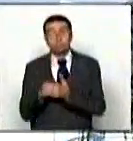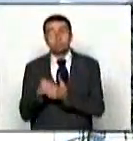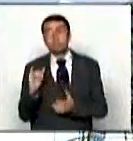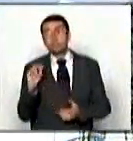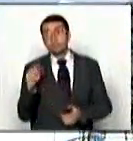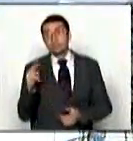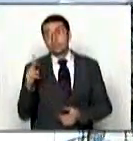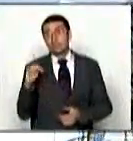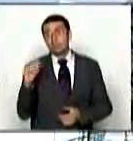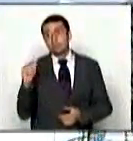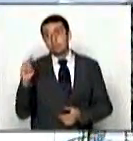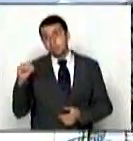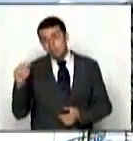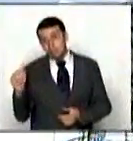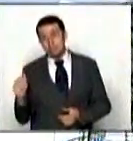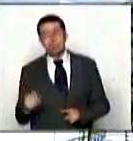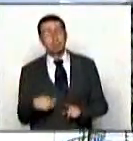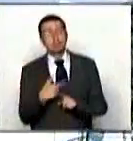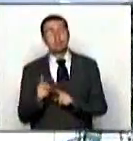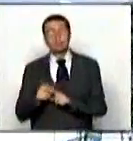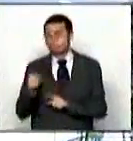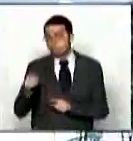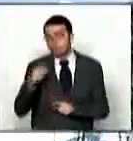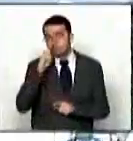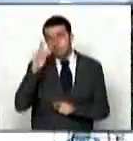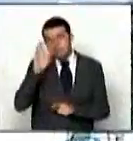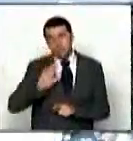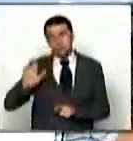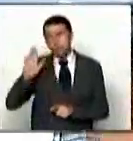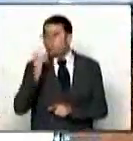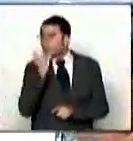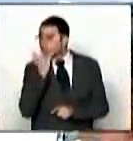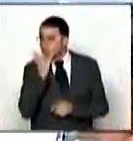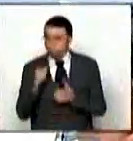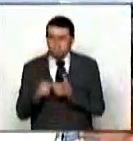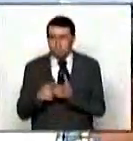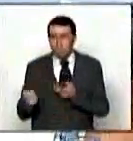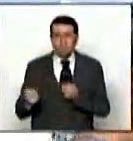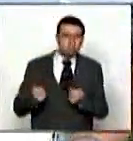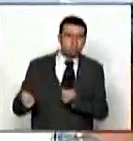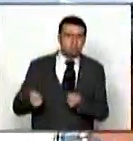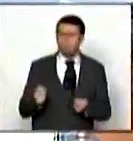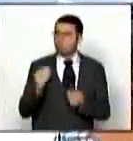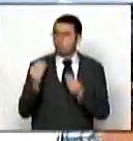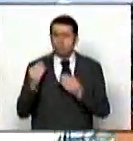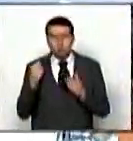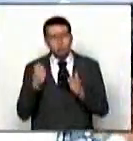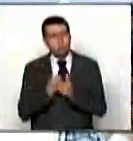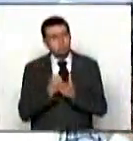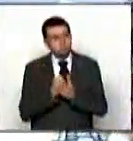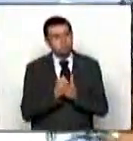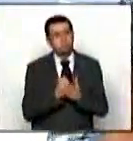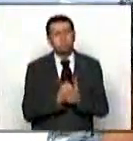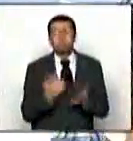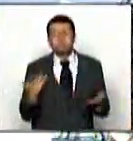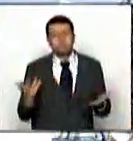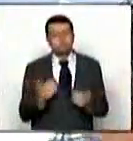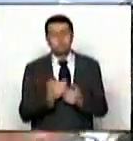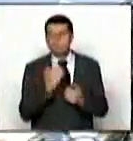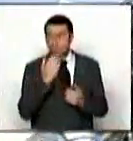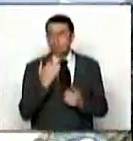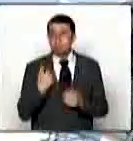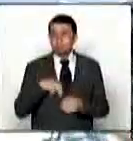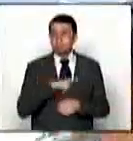autoridades nacionales, porque están presionando muchísimo, muchísimo, muchísimo. Vemos nosotros